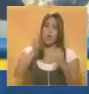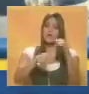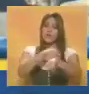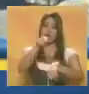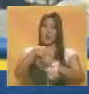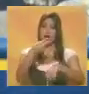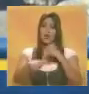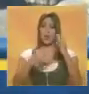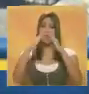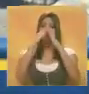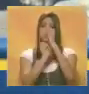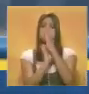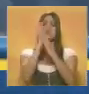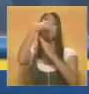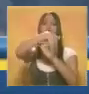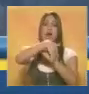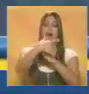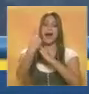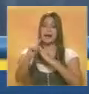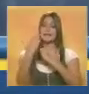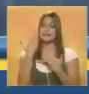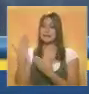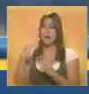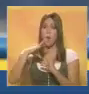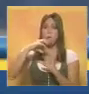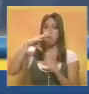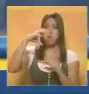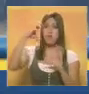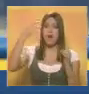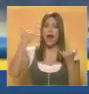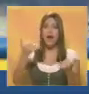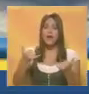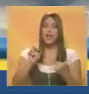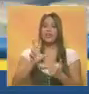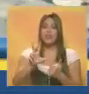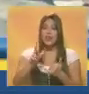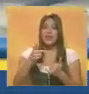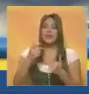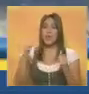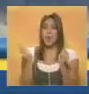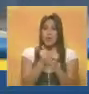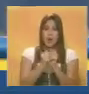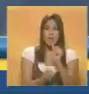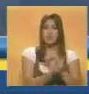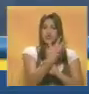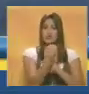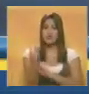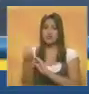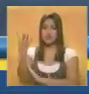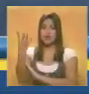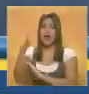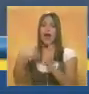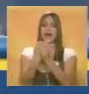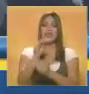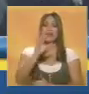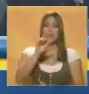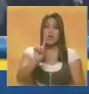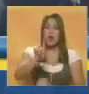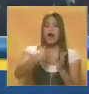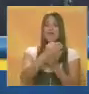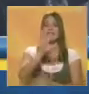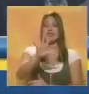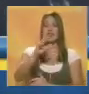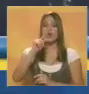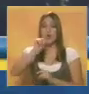últimas horas la actividad del volcán Hudson la columna de humo y ceniza ahora sale de tres cráteres y aumento de uno a cinco coma cinco